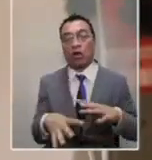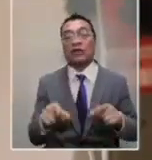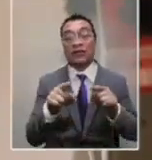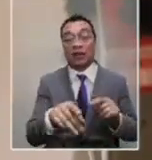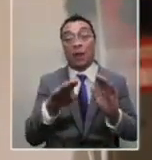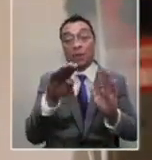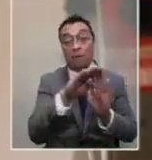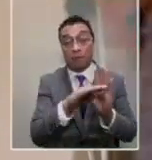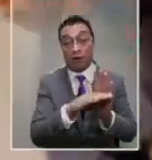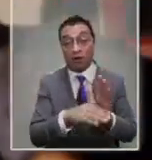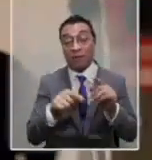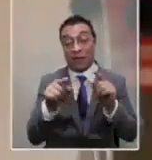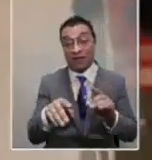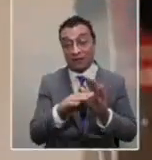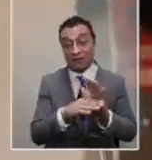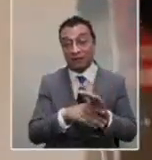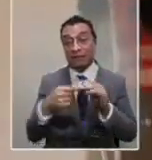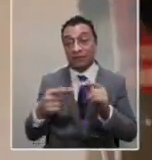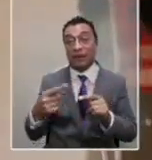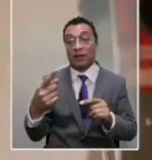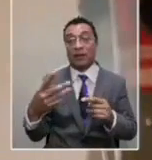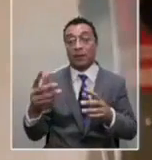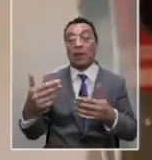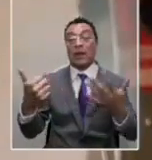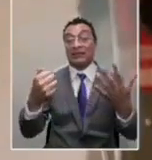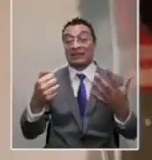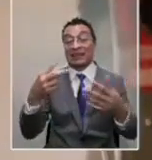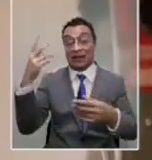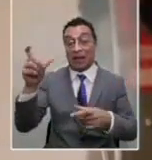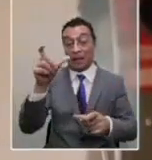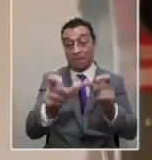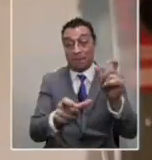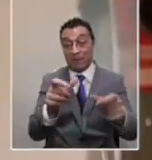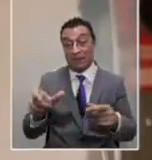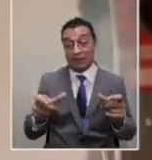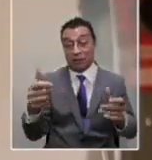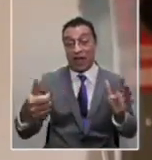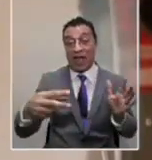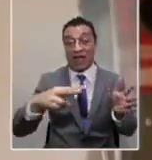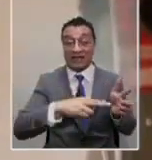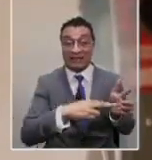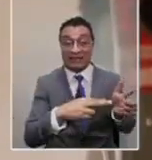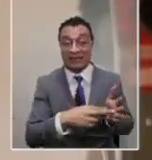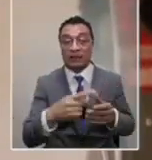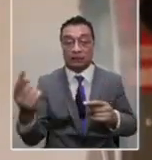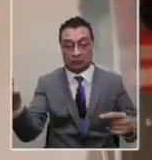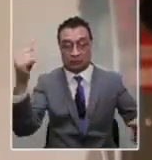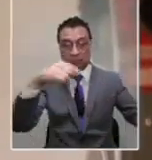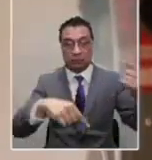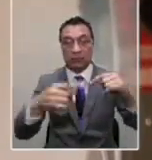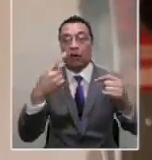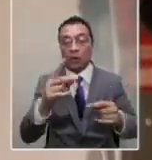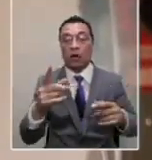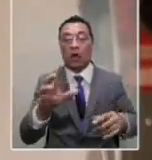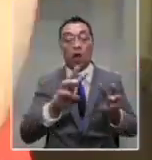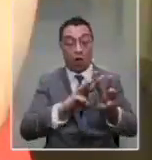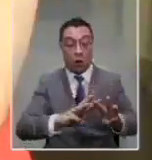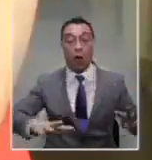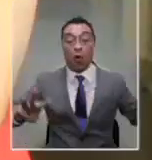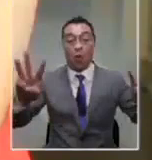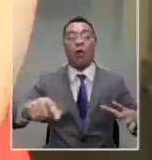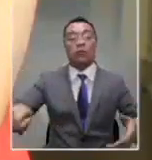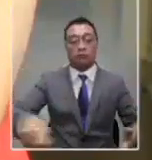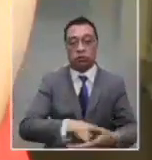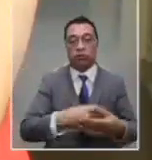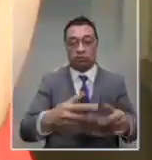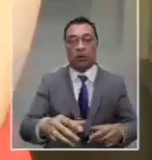dos cosas. Ese programa, la llegada de esos 60 personas sirias a Chile es un programa del Alto Comisionado de Naciones Unidas